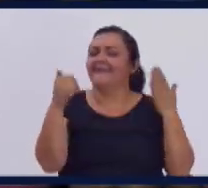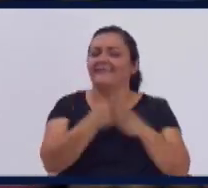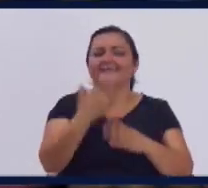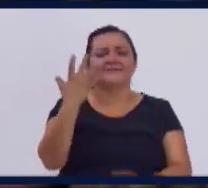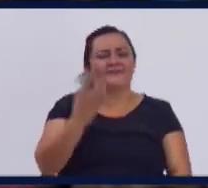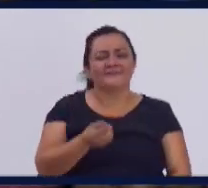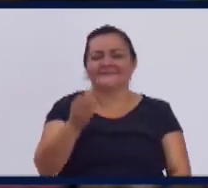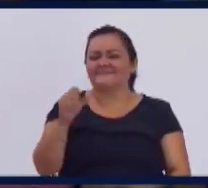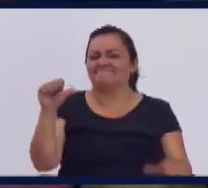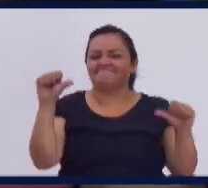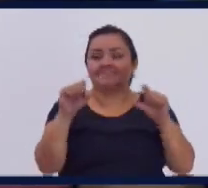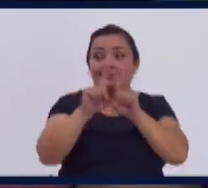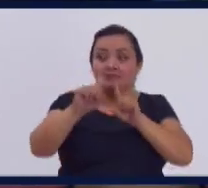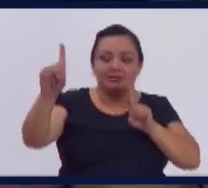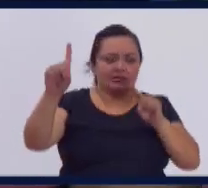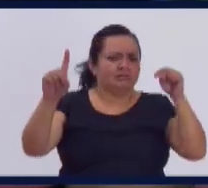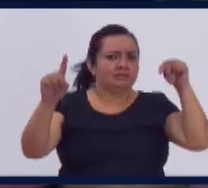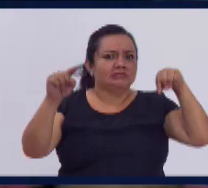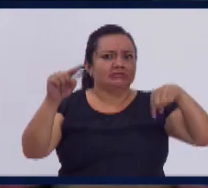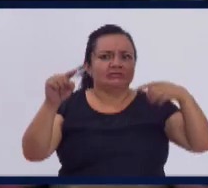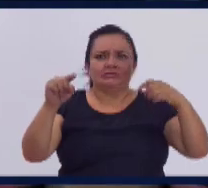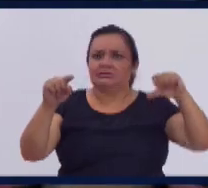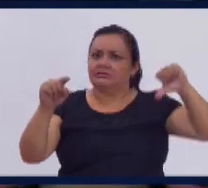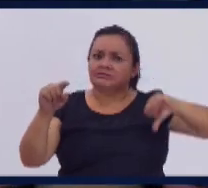lejos de Dios son malísimos.